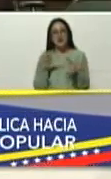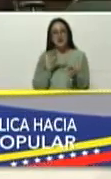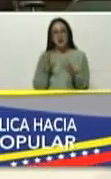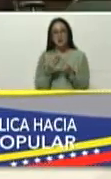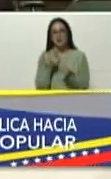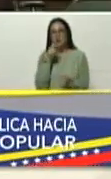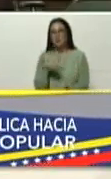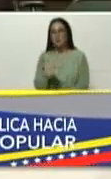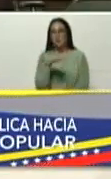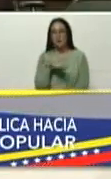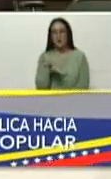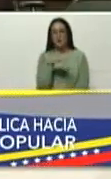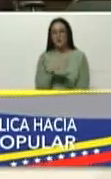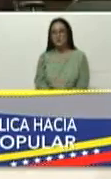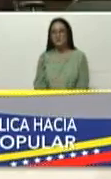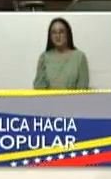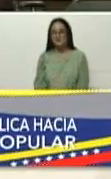popular.